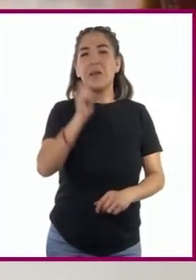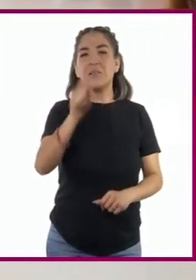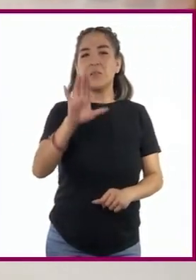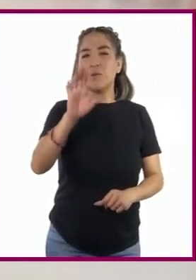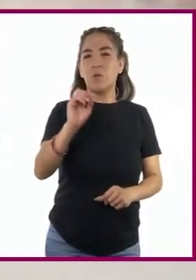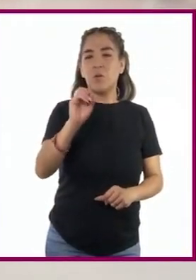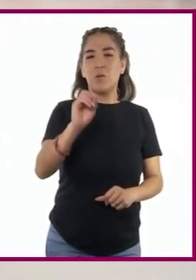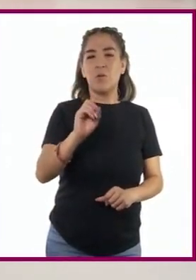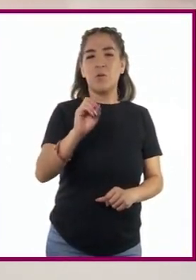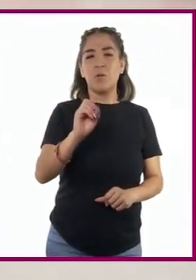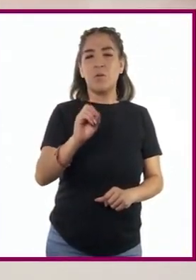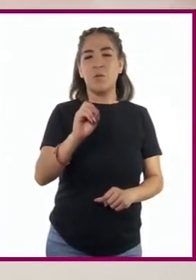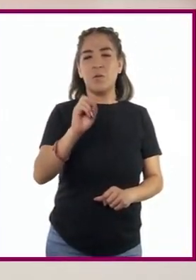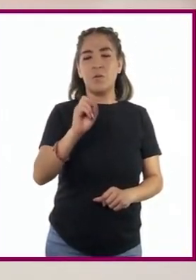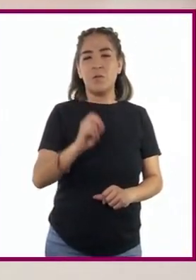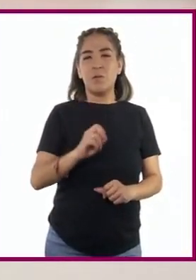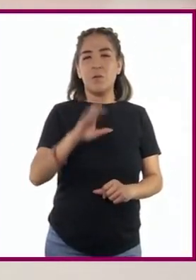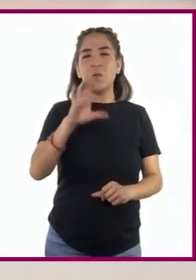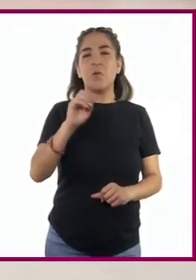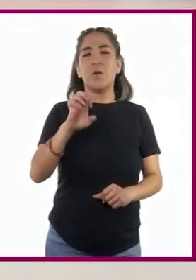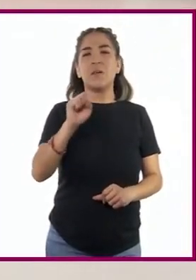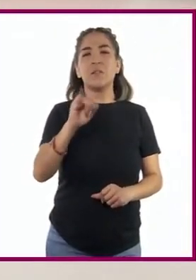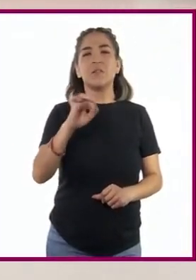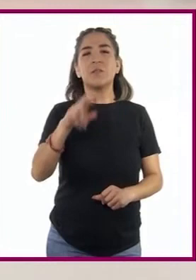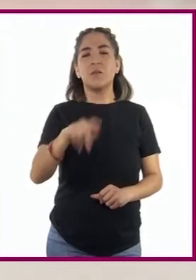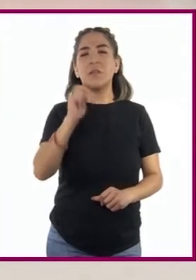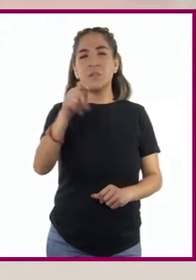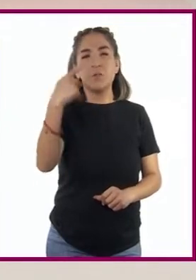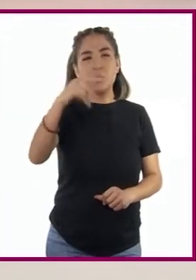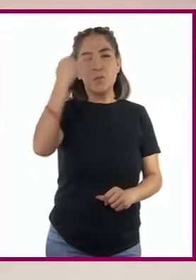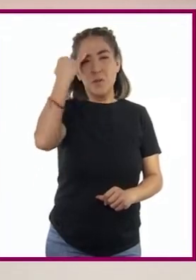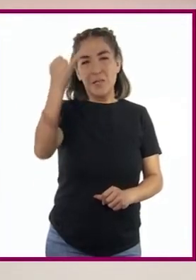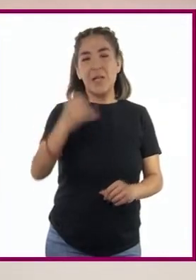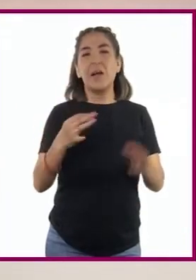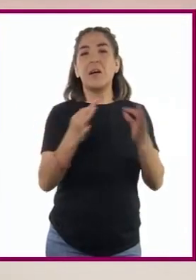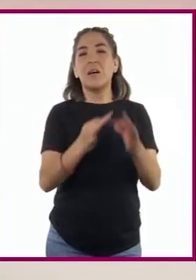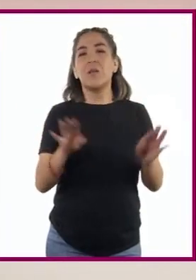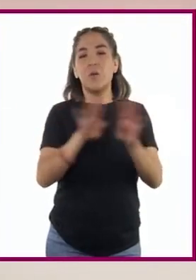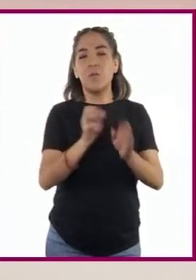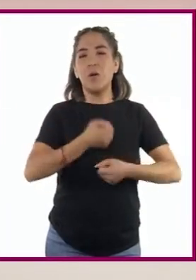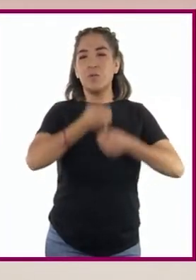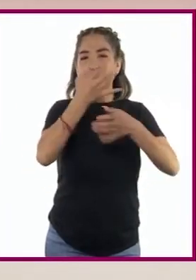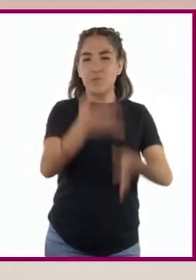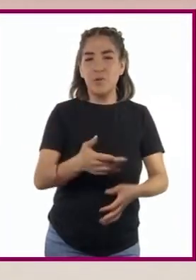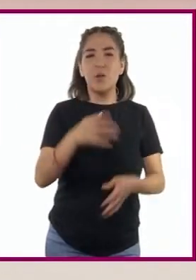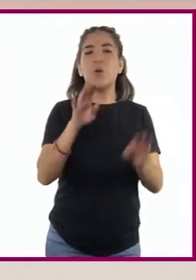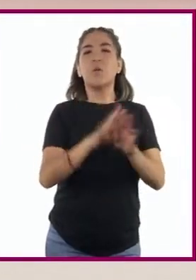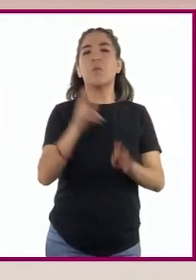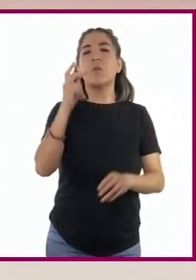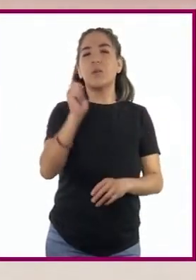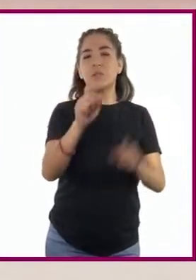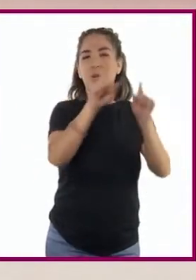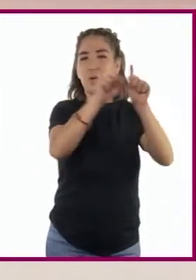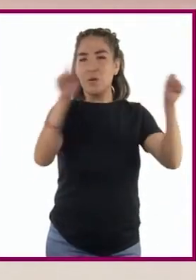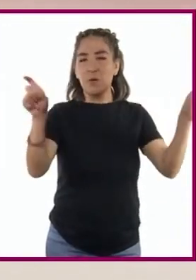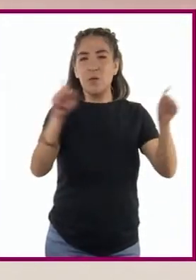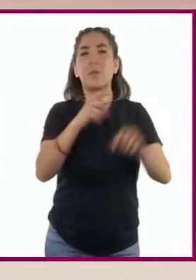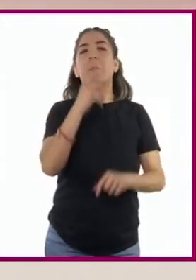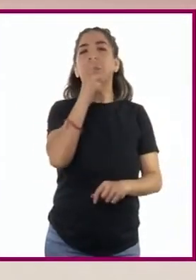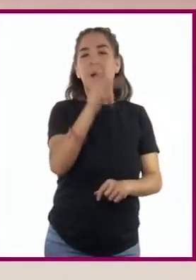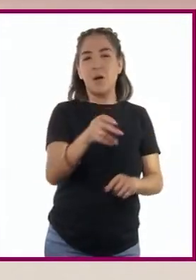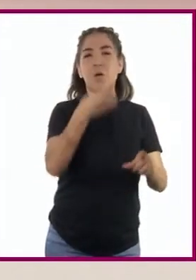cohesión. La cohesión permite que las ideas expresadas a través de oraciones y párrafos estén